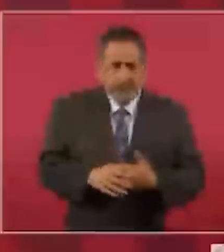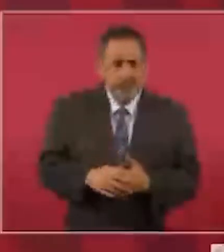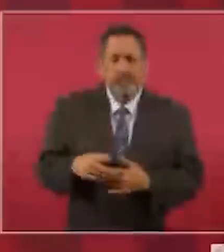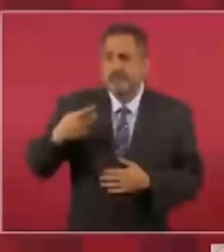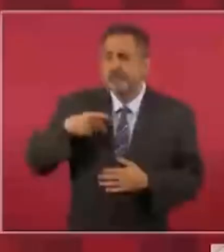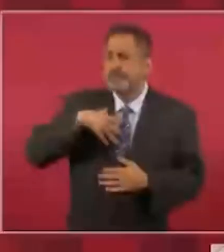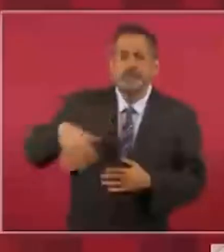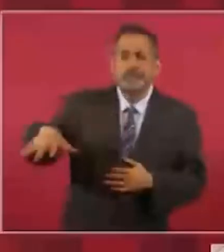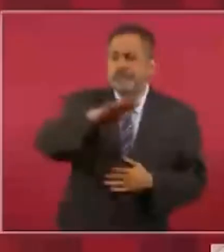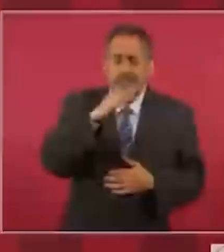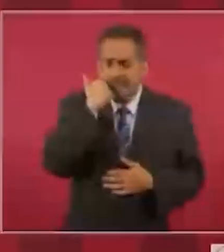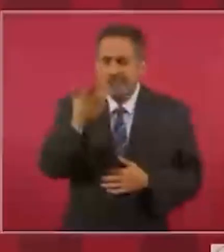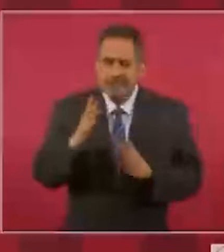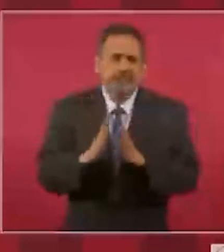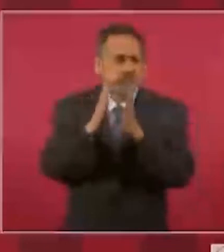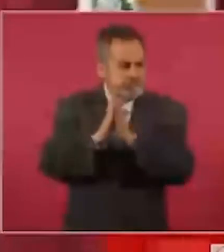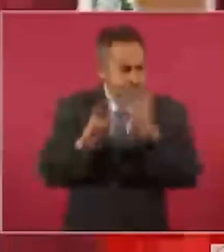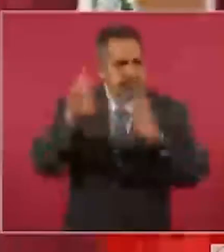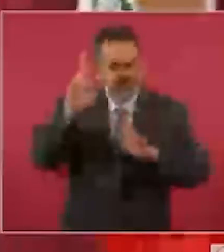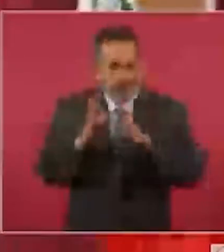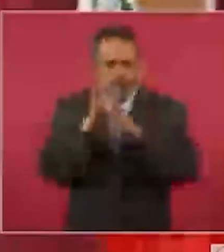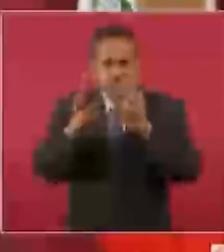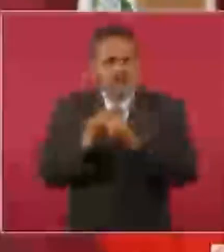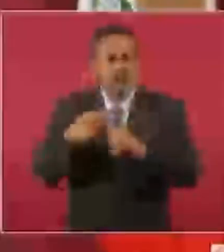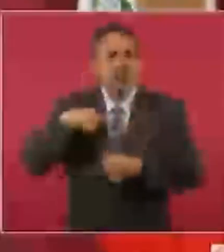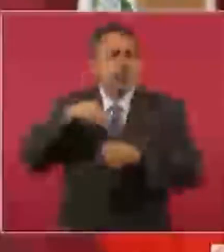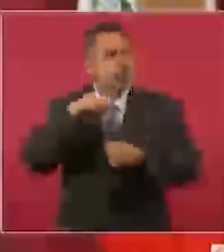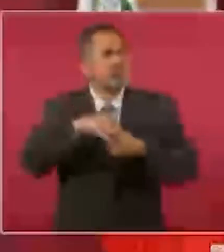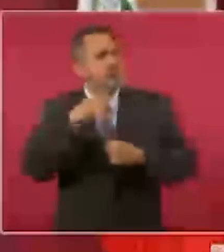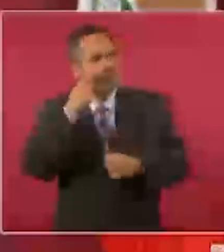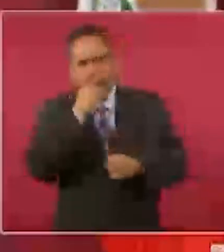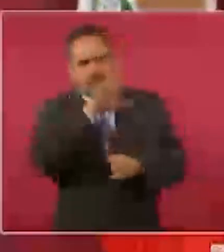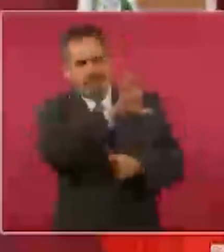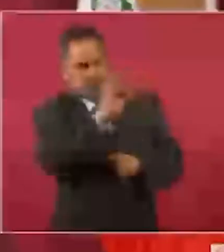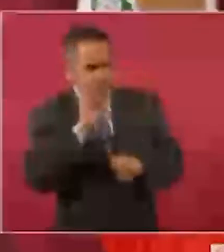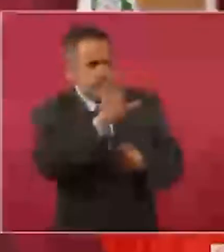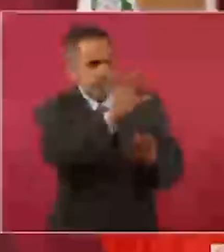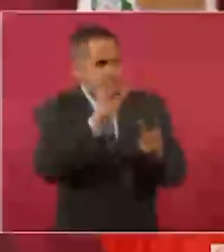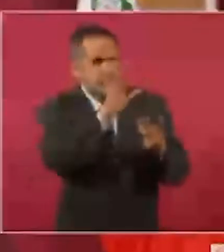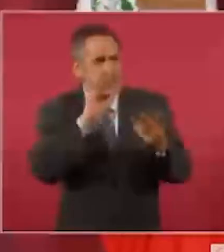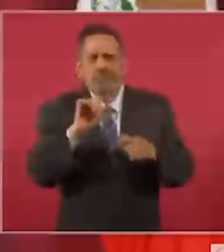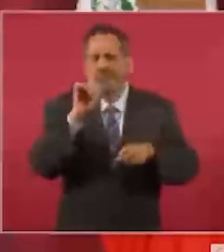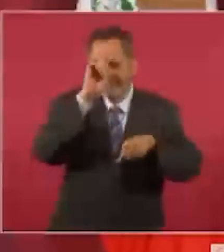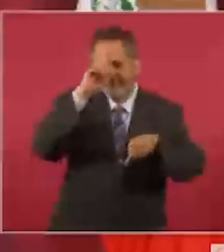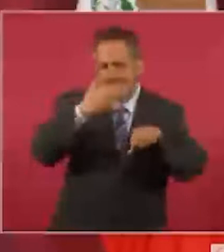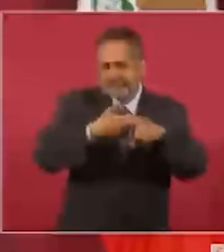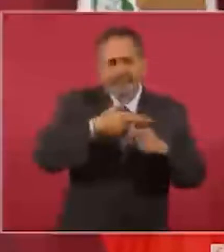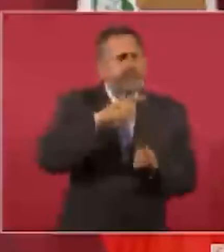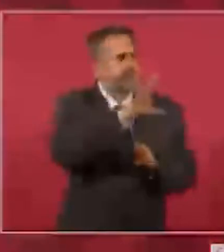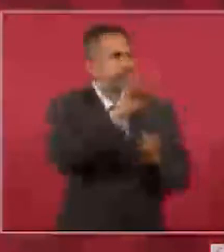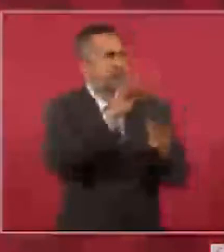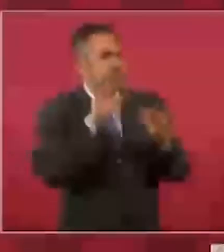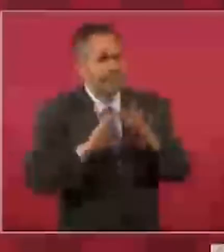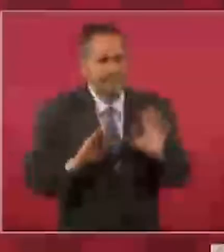caso de no aprobarse la reforma electoral, enviará otra iniciativa de ley que no requerirá dos terceras partes de los votos. Asimismo,